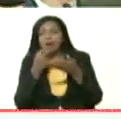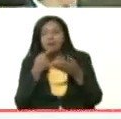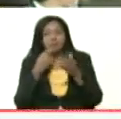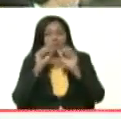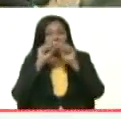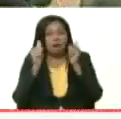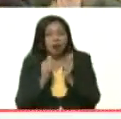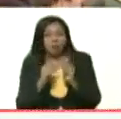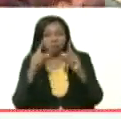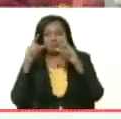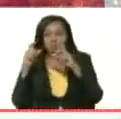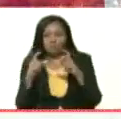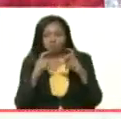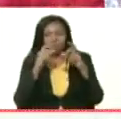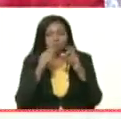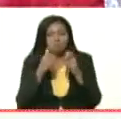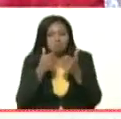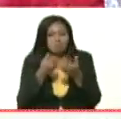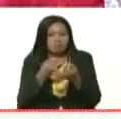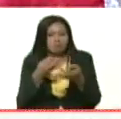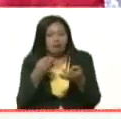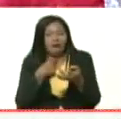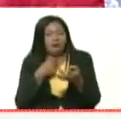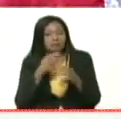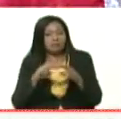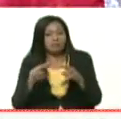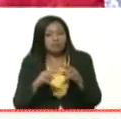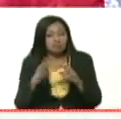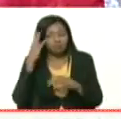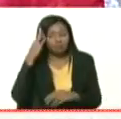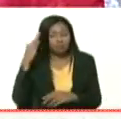arte, fotografías. Así que de niño soñé